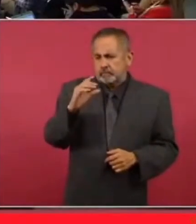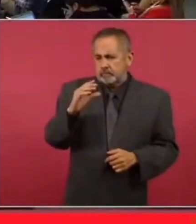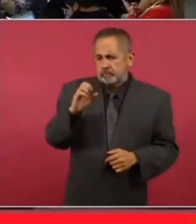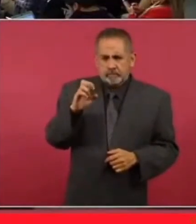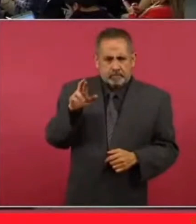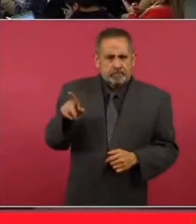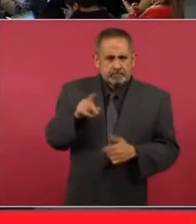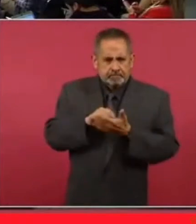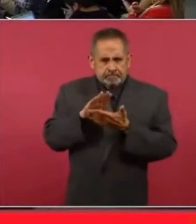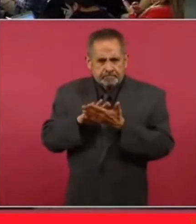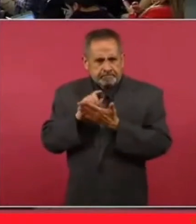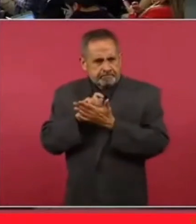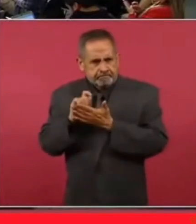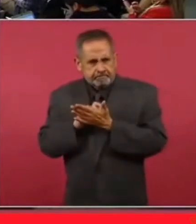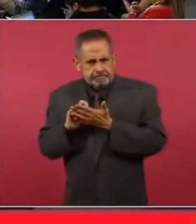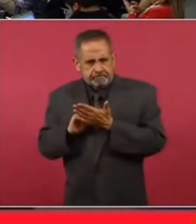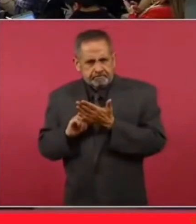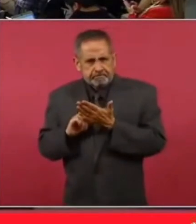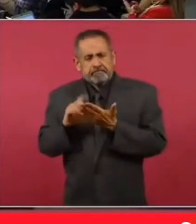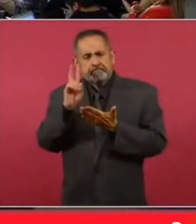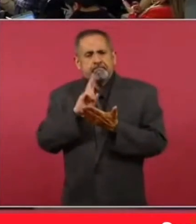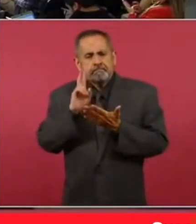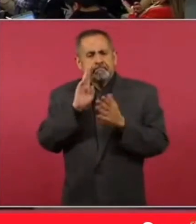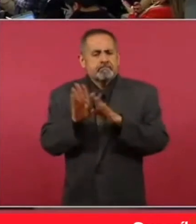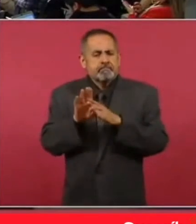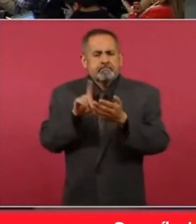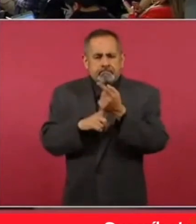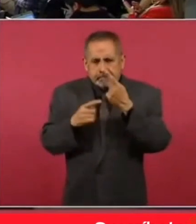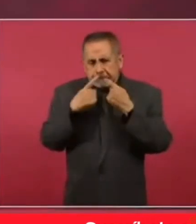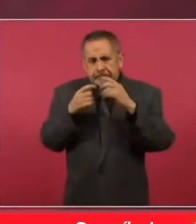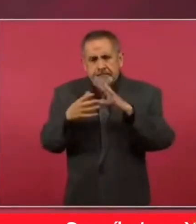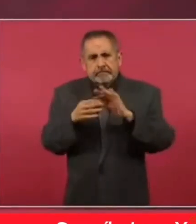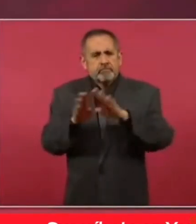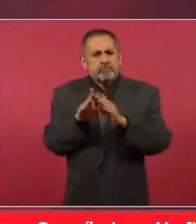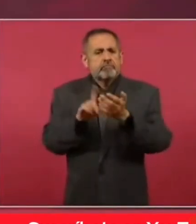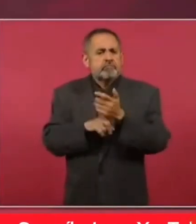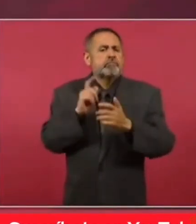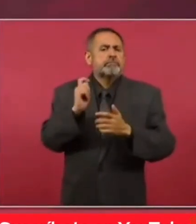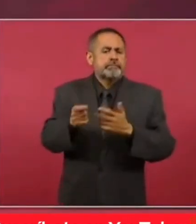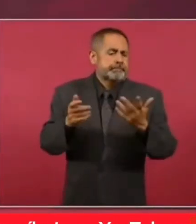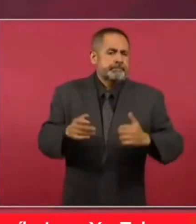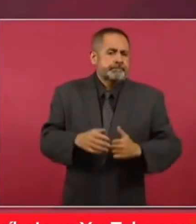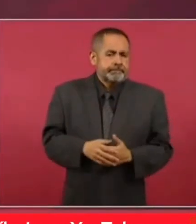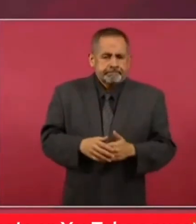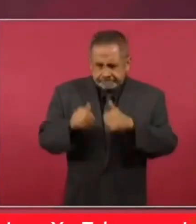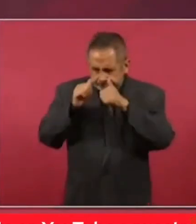está tomando nota para ver este cómo se les